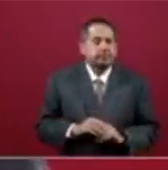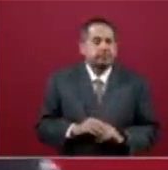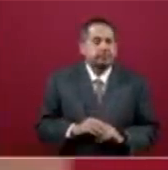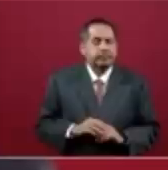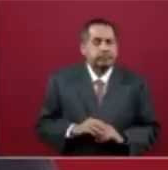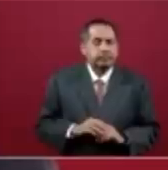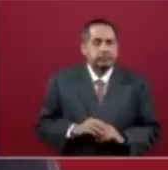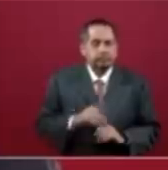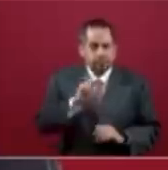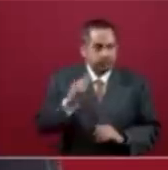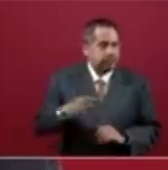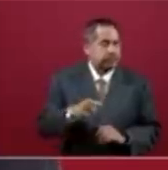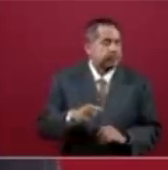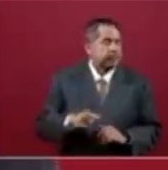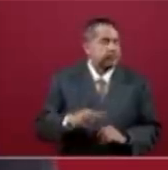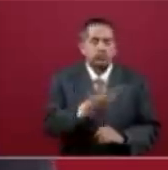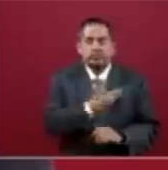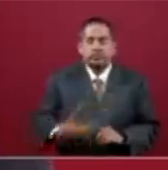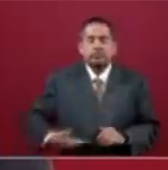los presidentes municipales,